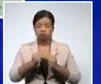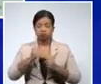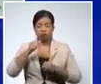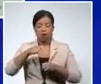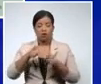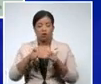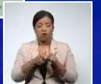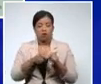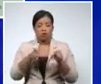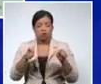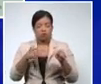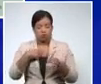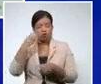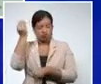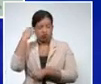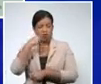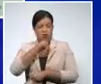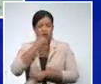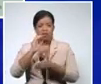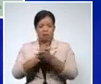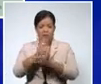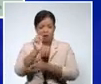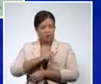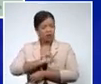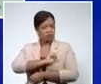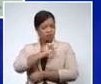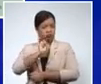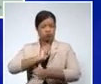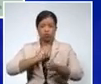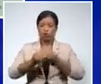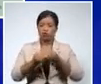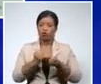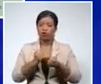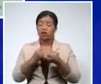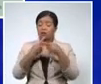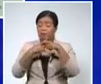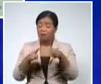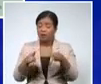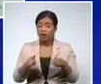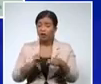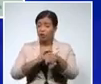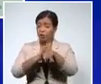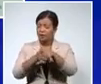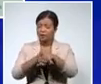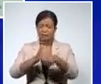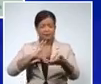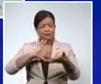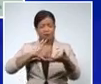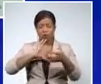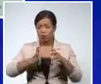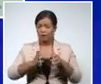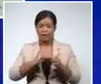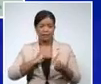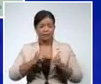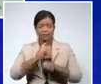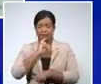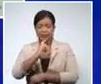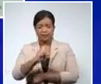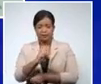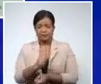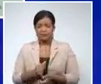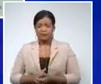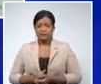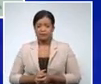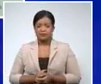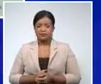duda que lo va a lograr, pero que indiscutiblemente esta enfermedad es compleja para su control.